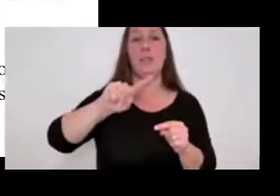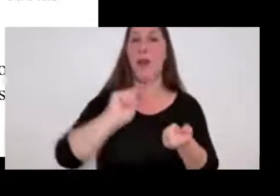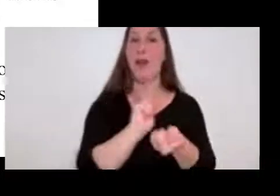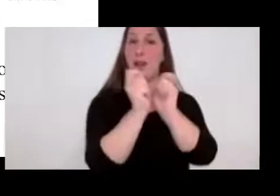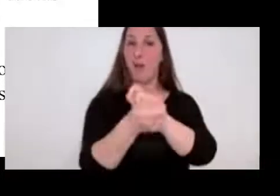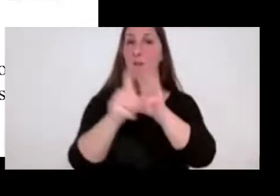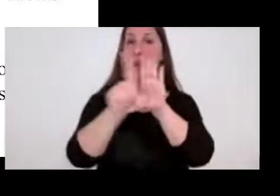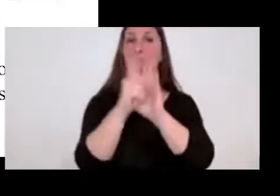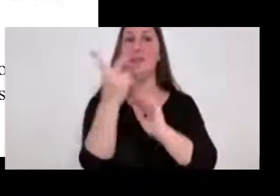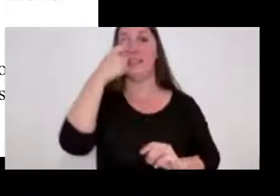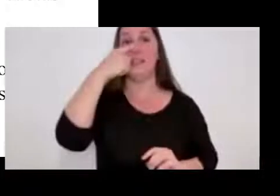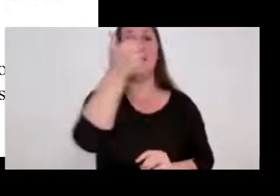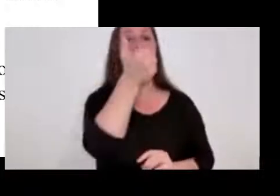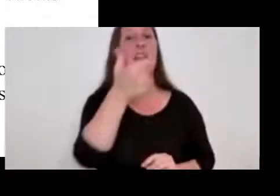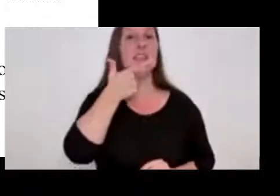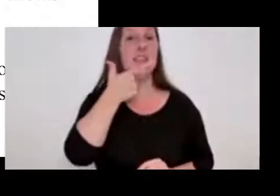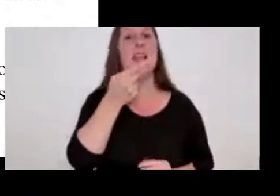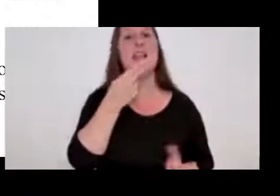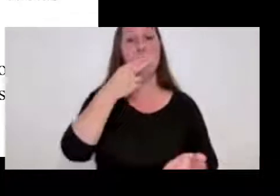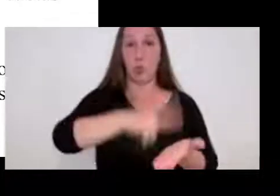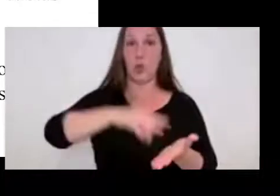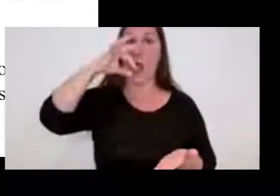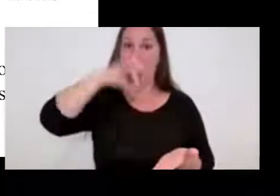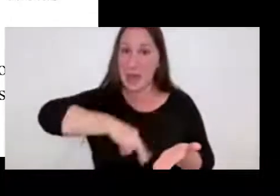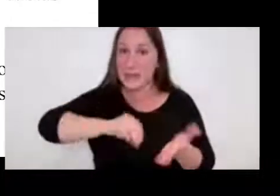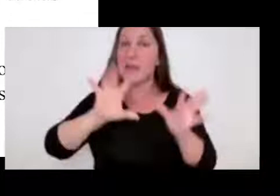la ley 27617 de impuesto a las ganancias,